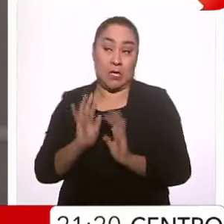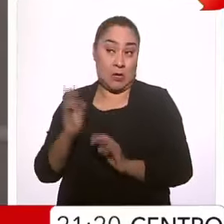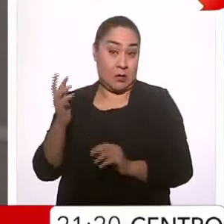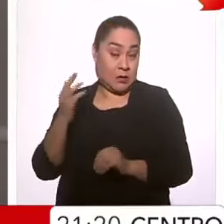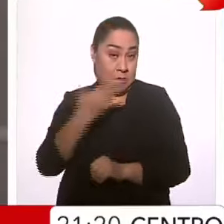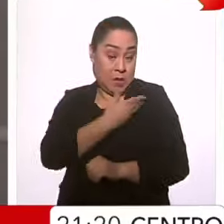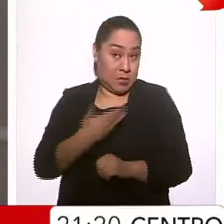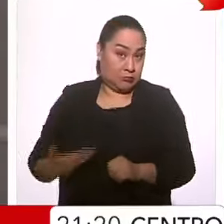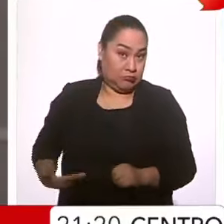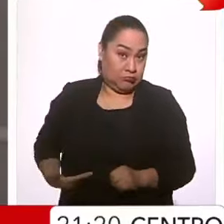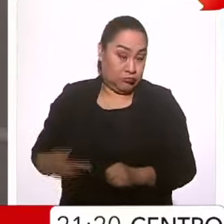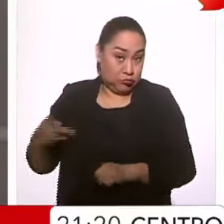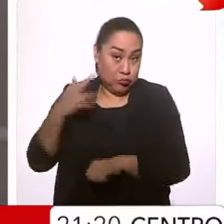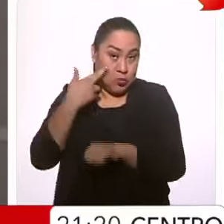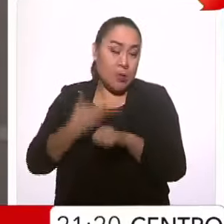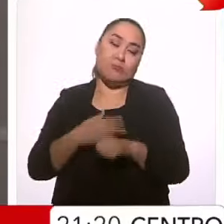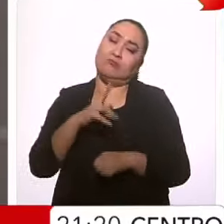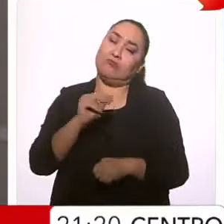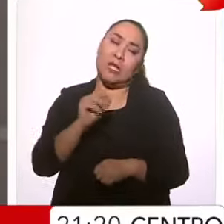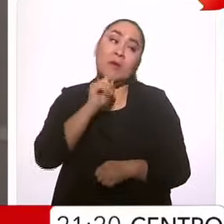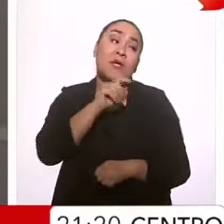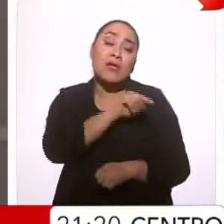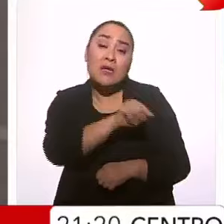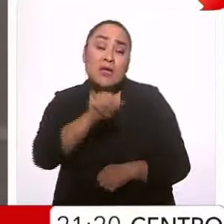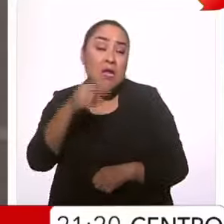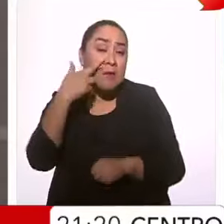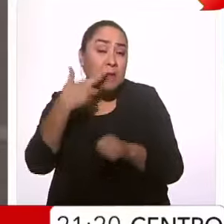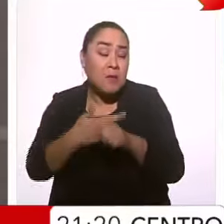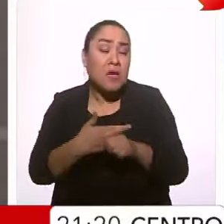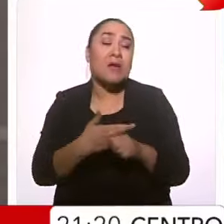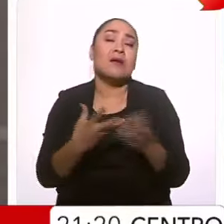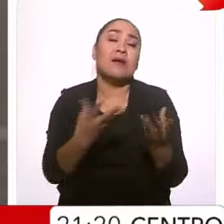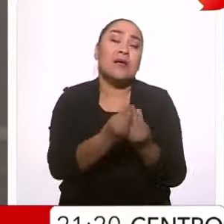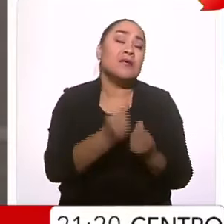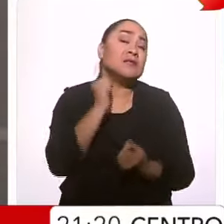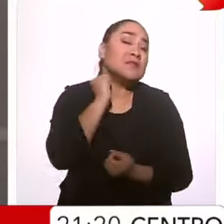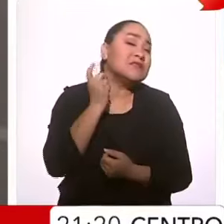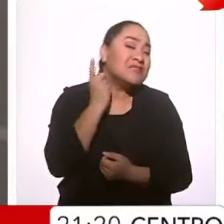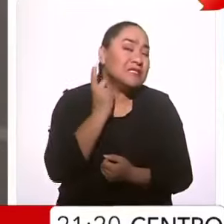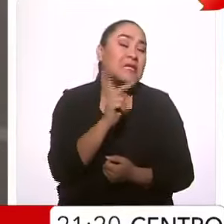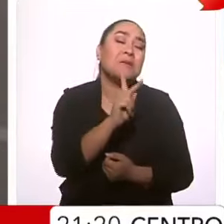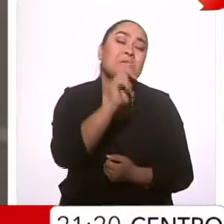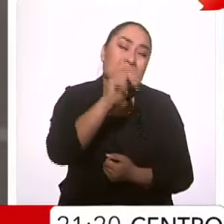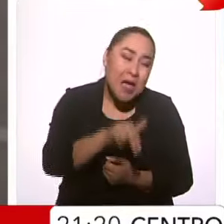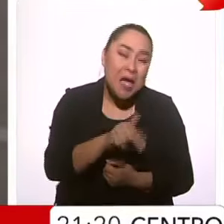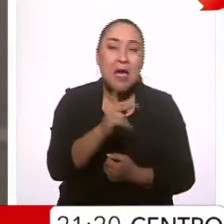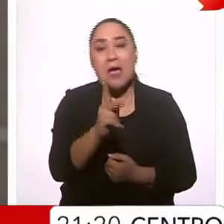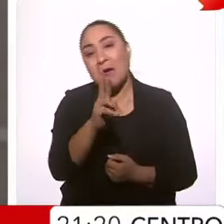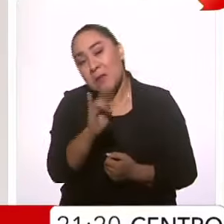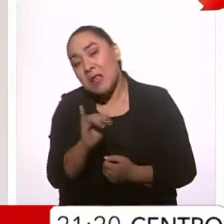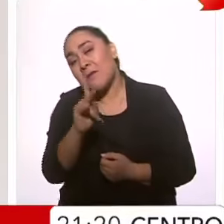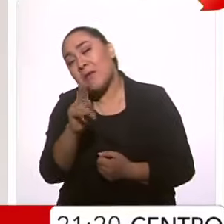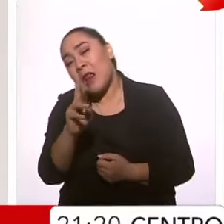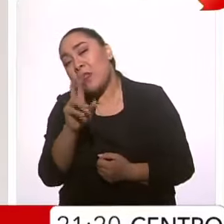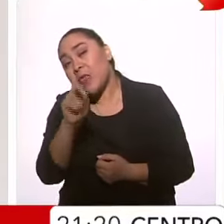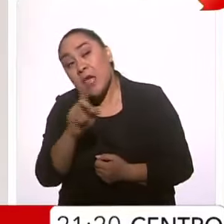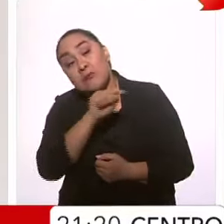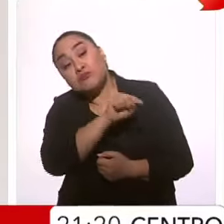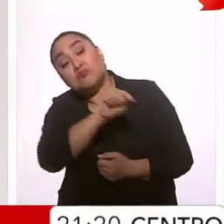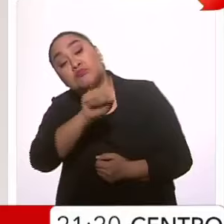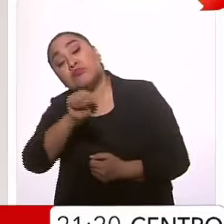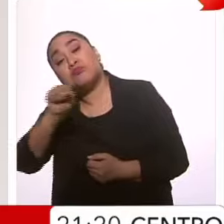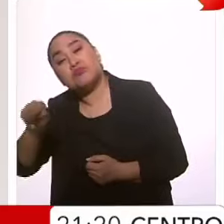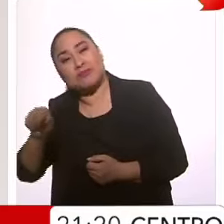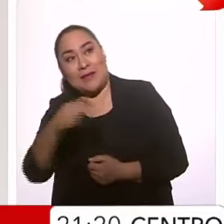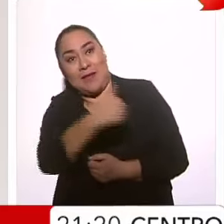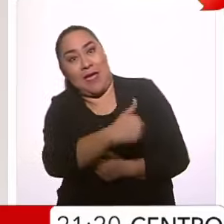del Parlamento. Y ahí hay PRI, PAN, PRD, cada partido político definirá con sus